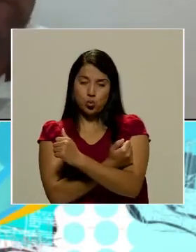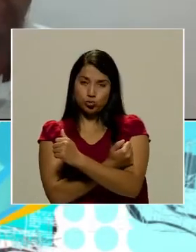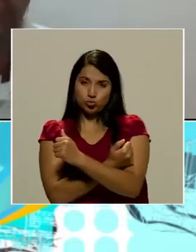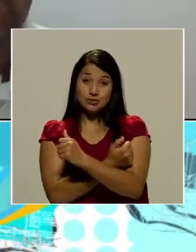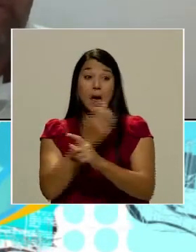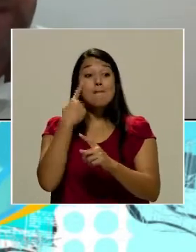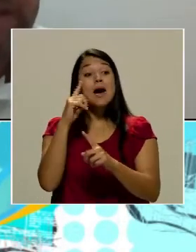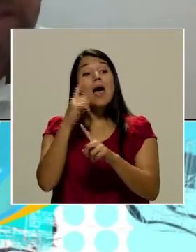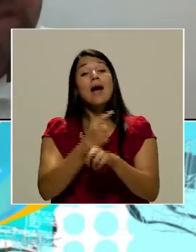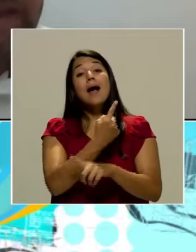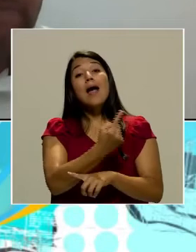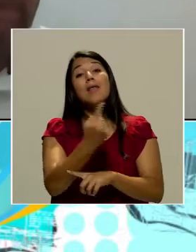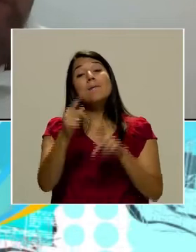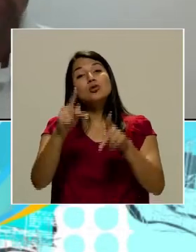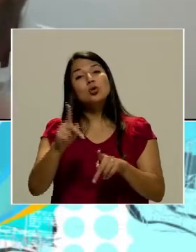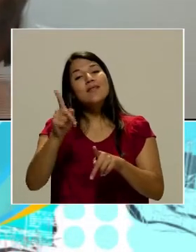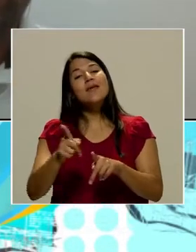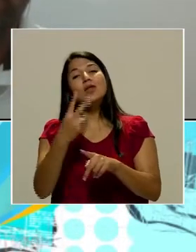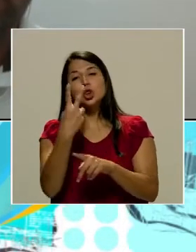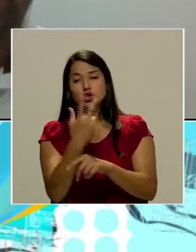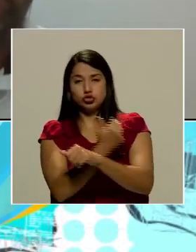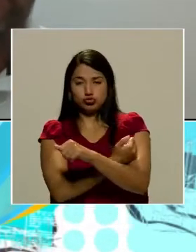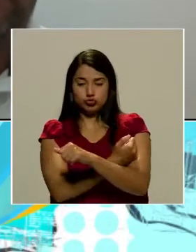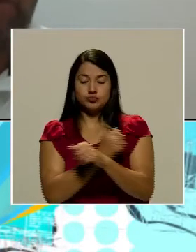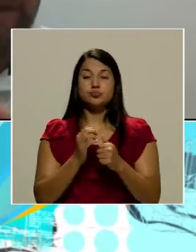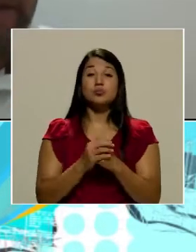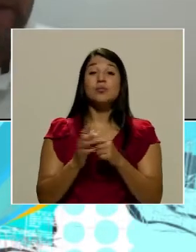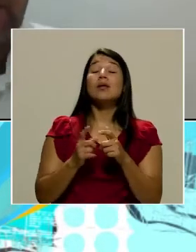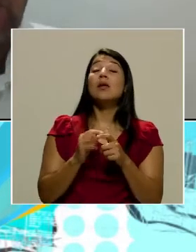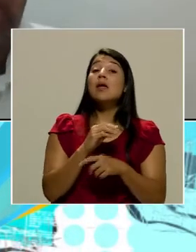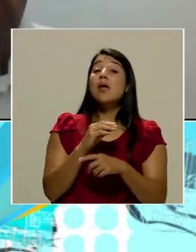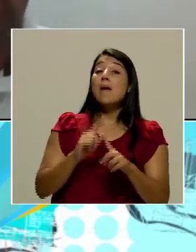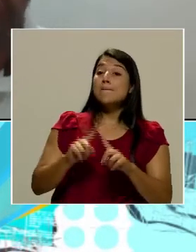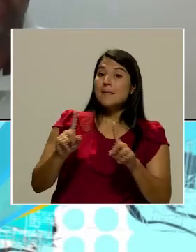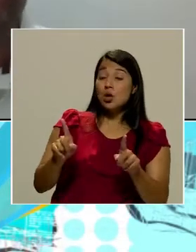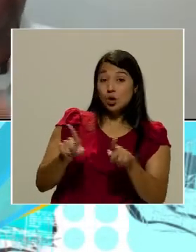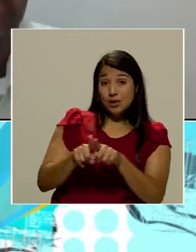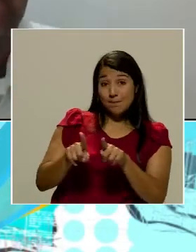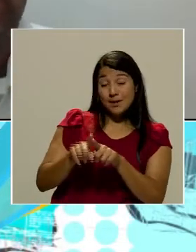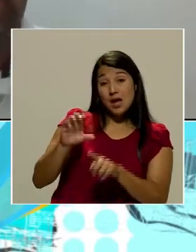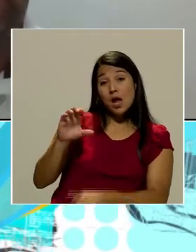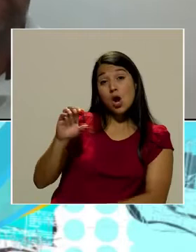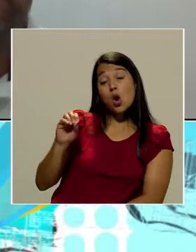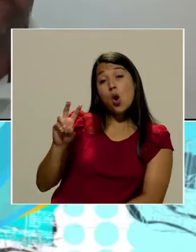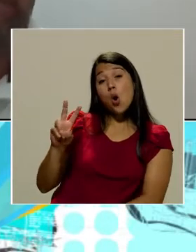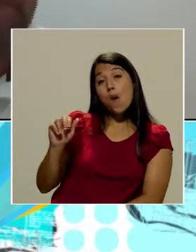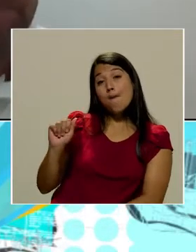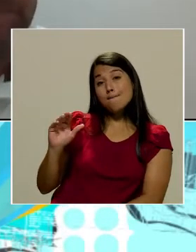dosis por persona, pero también está el mecanismo de COVAX, por el cual se